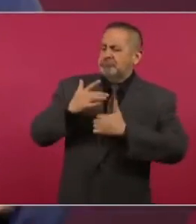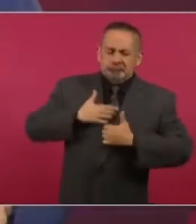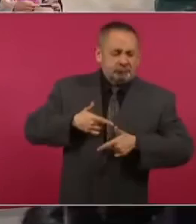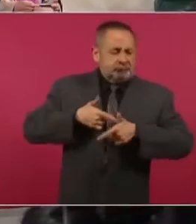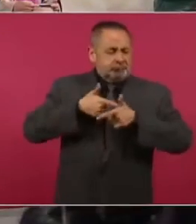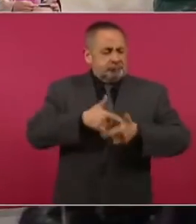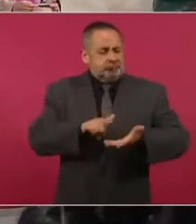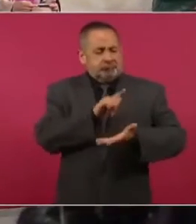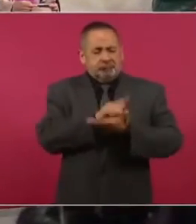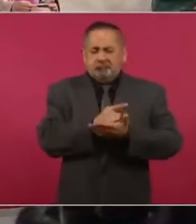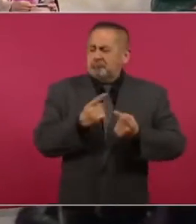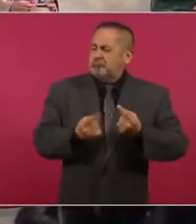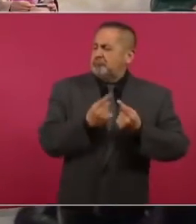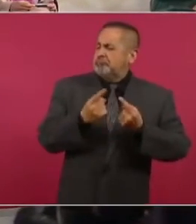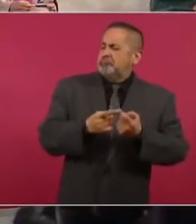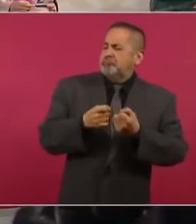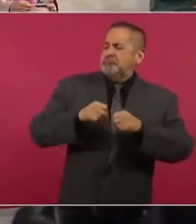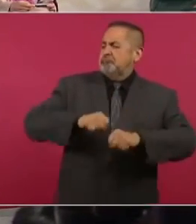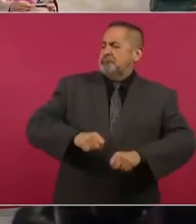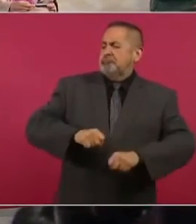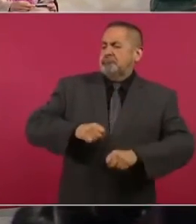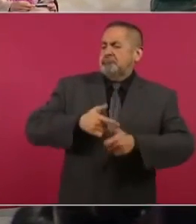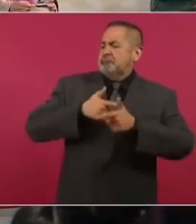intocables, absolutos,